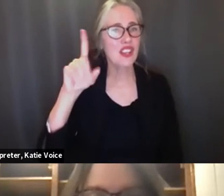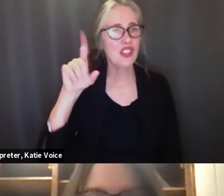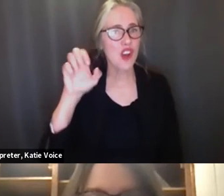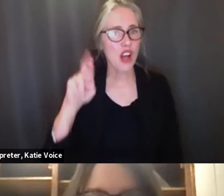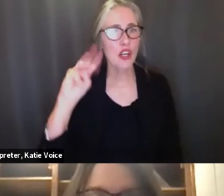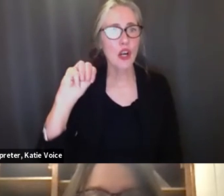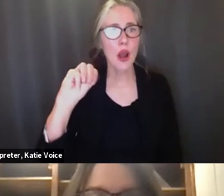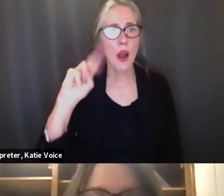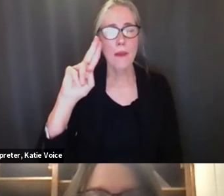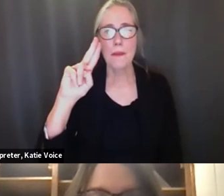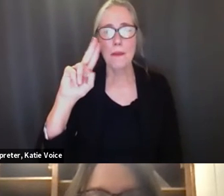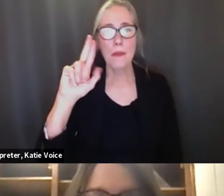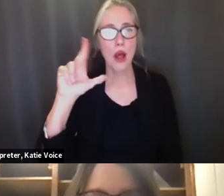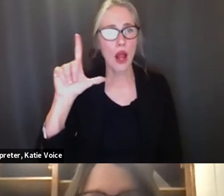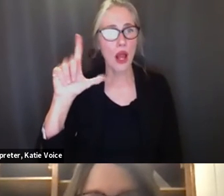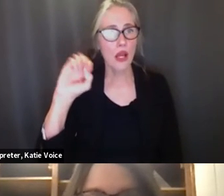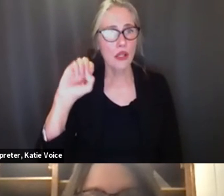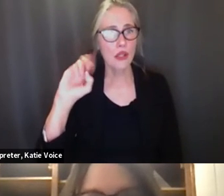ustedes.